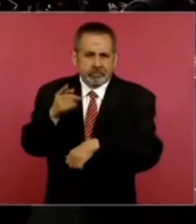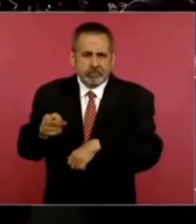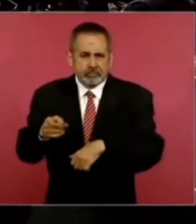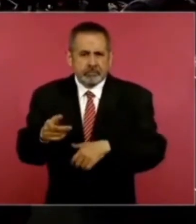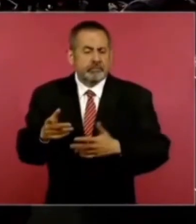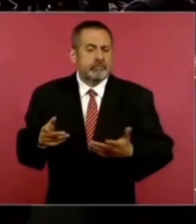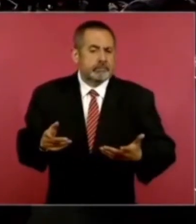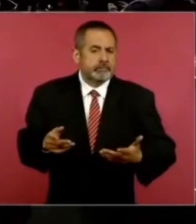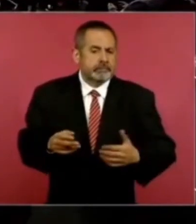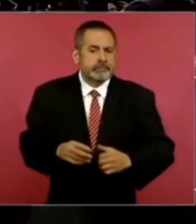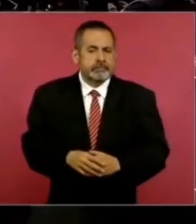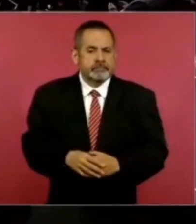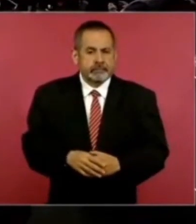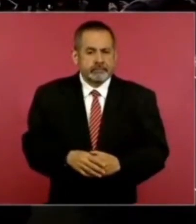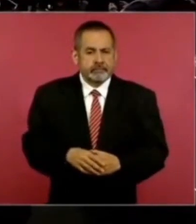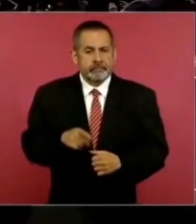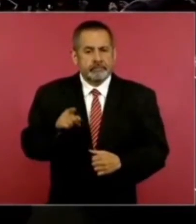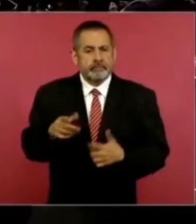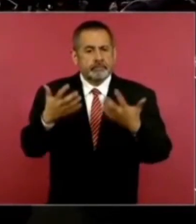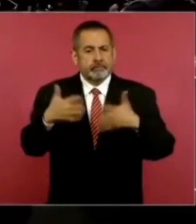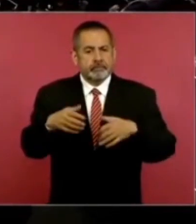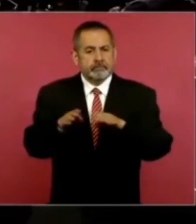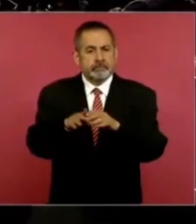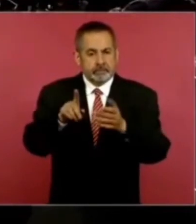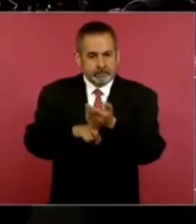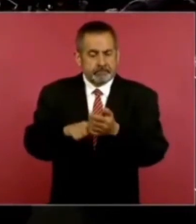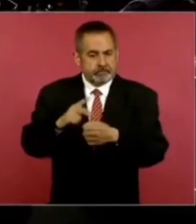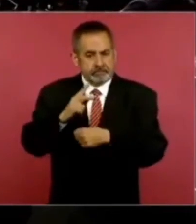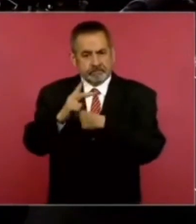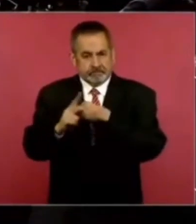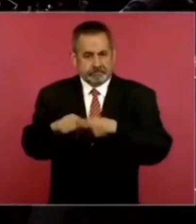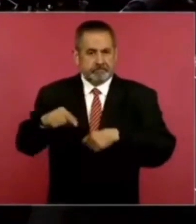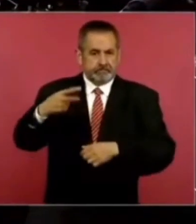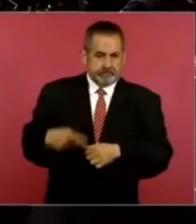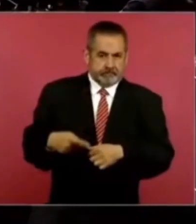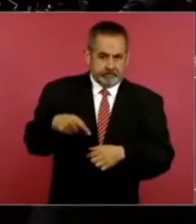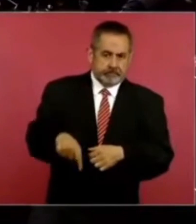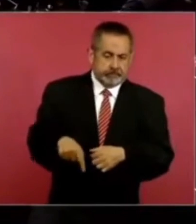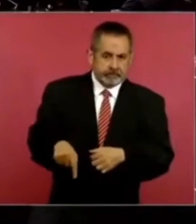Porque es una empresa de la nación